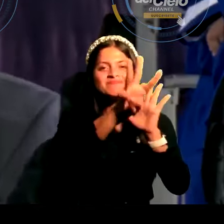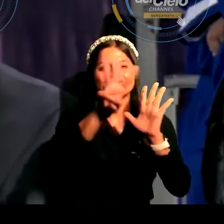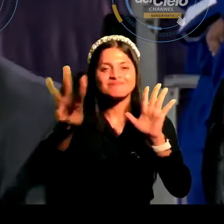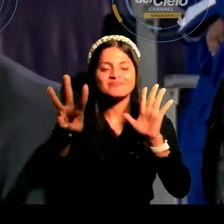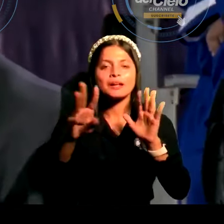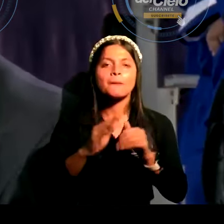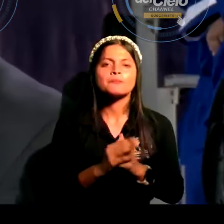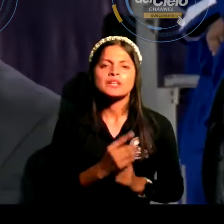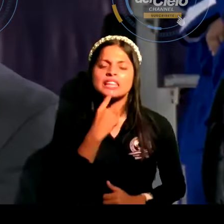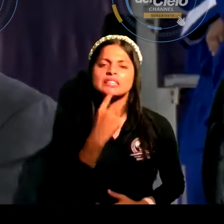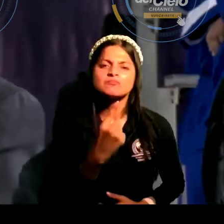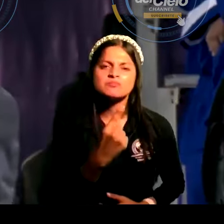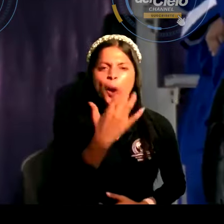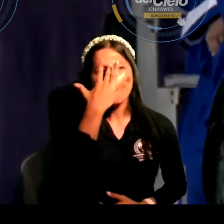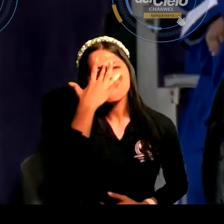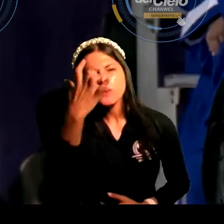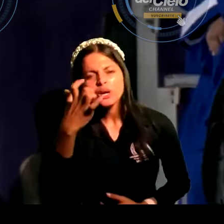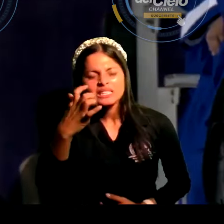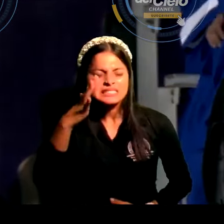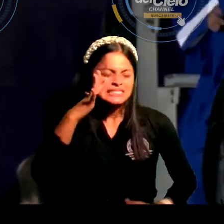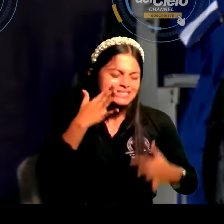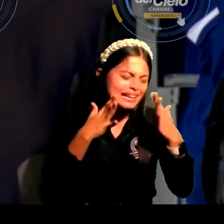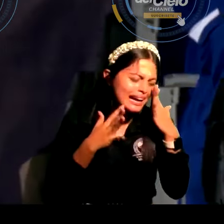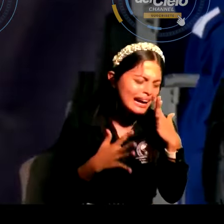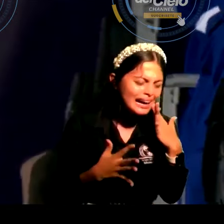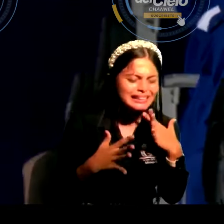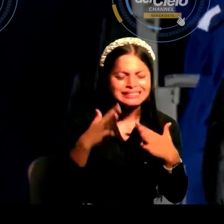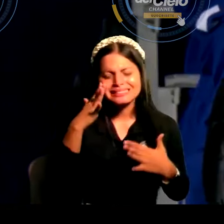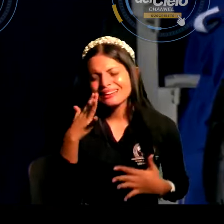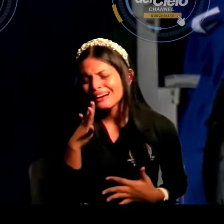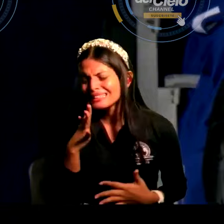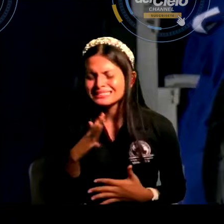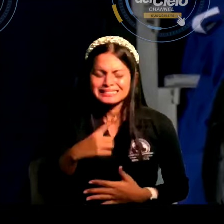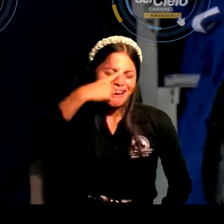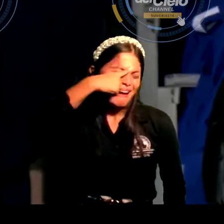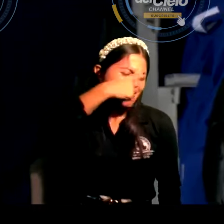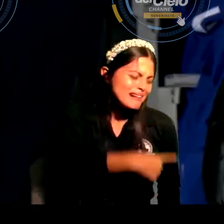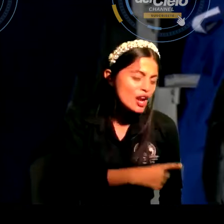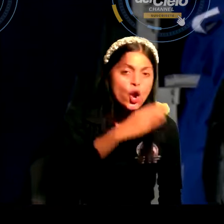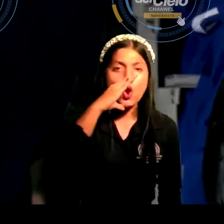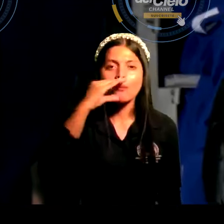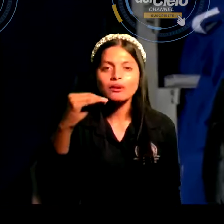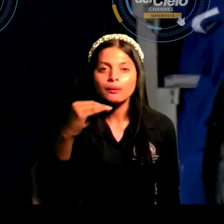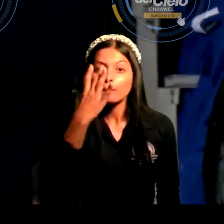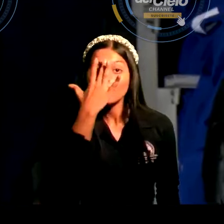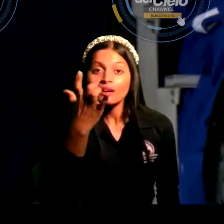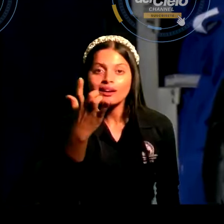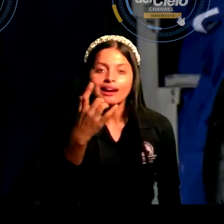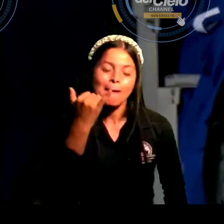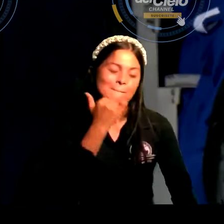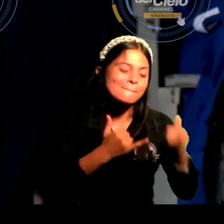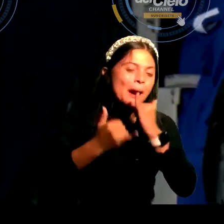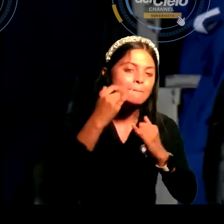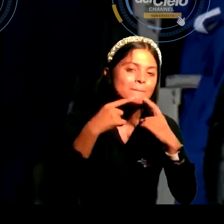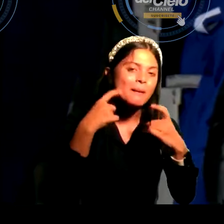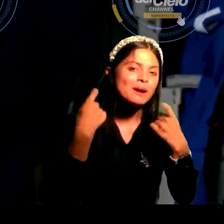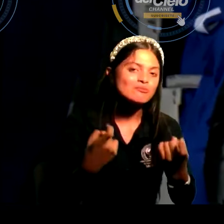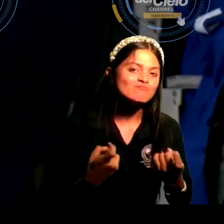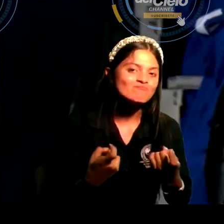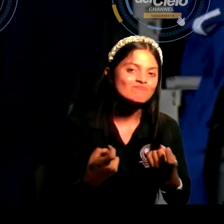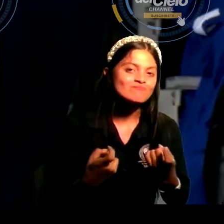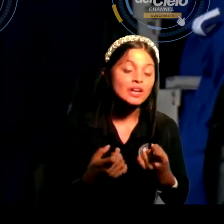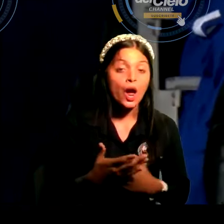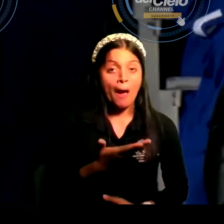viviente? Laméntese en su pecado. Cuando uno ve que una madre es capaz